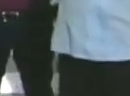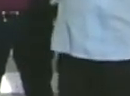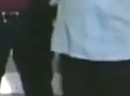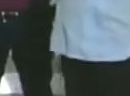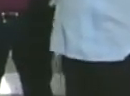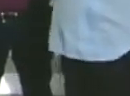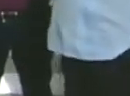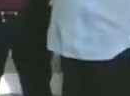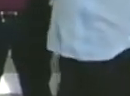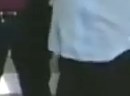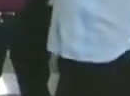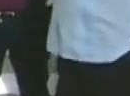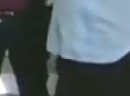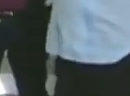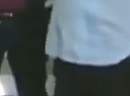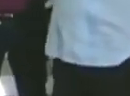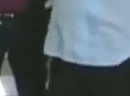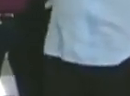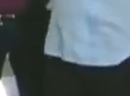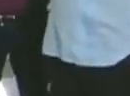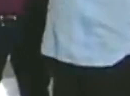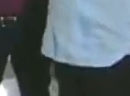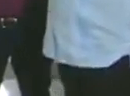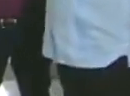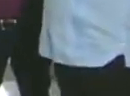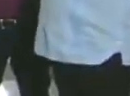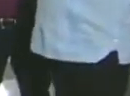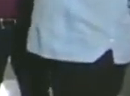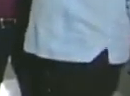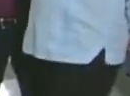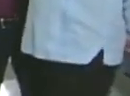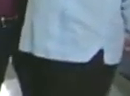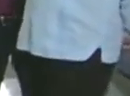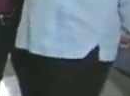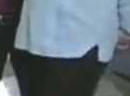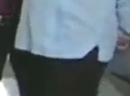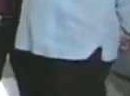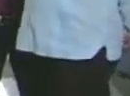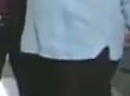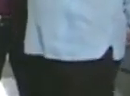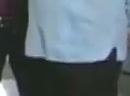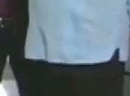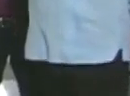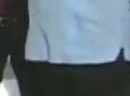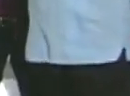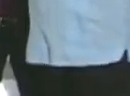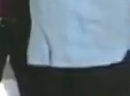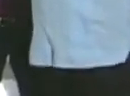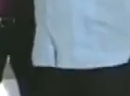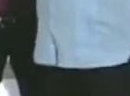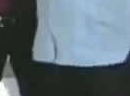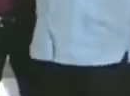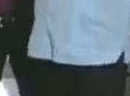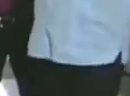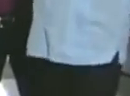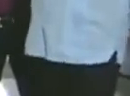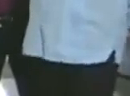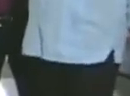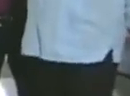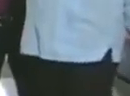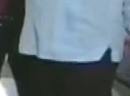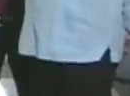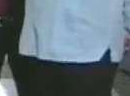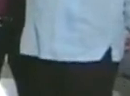trabajando por nuestra amada patria. Hoy miércoles, miércoles 16 de marzo,